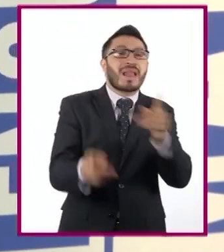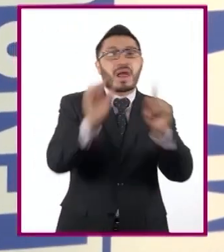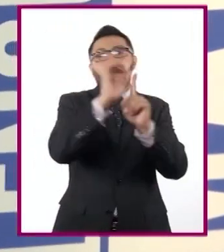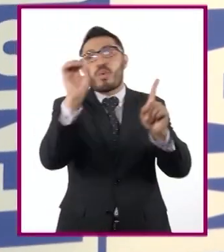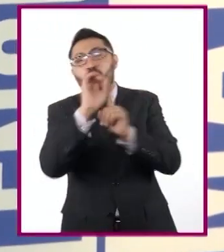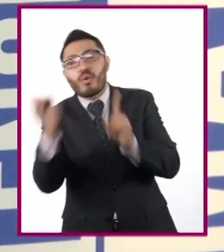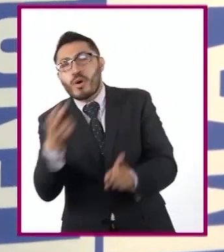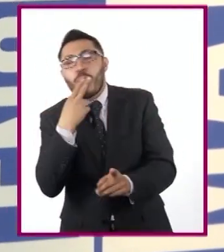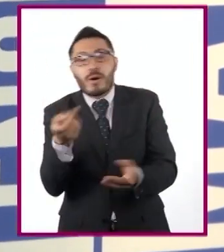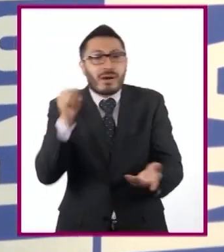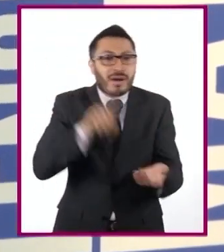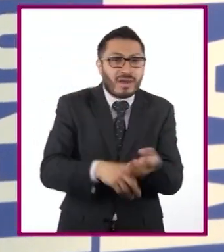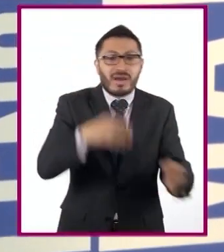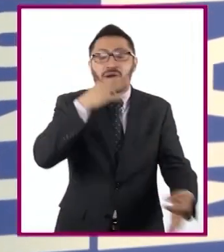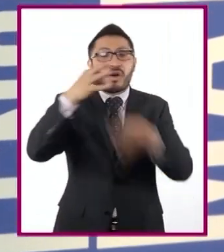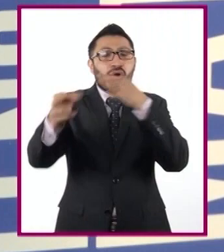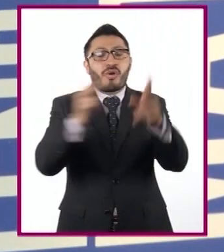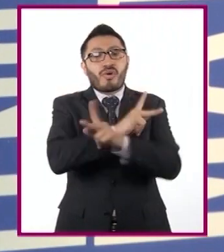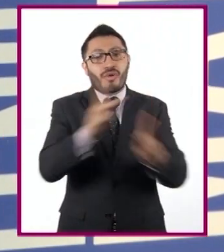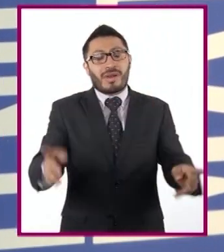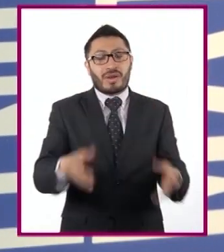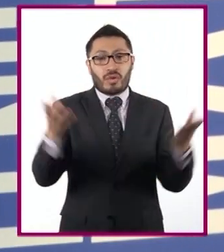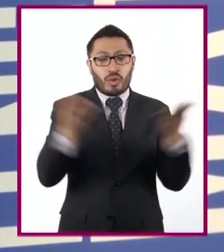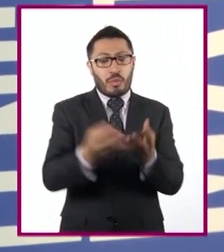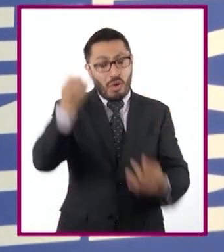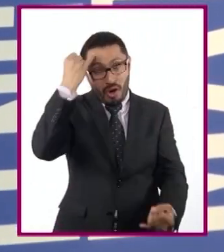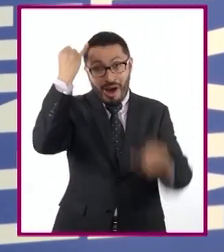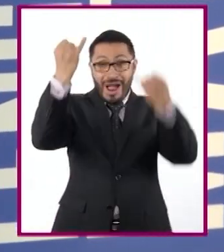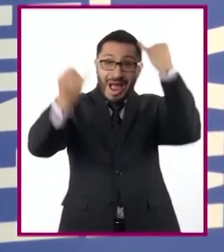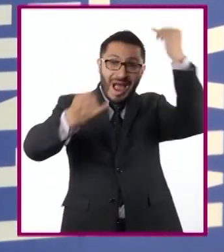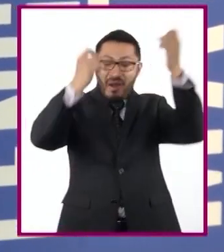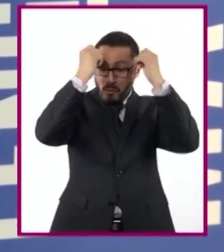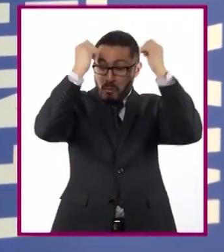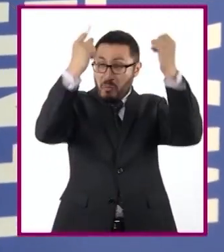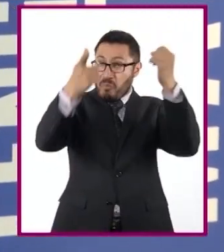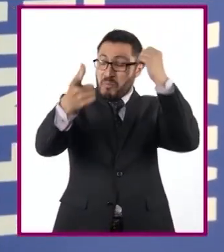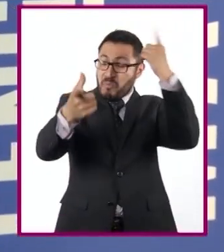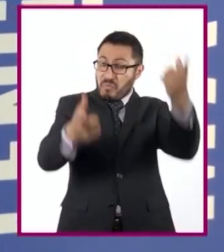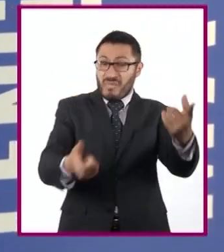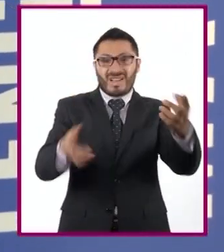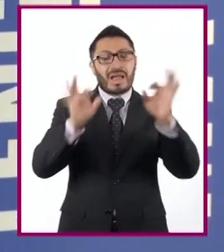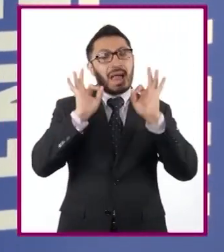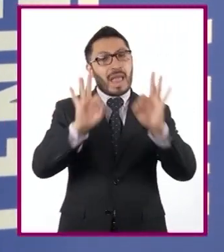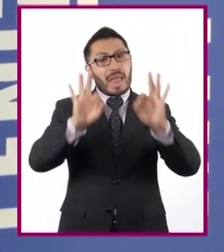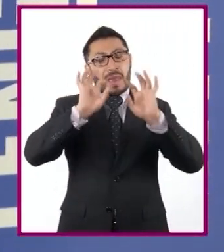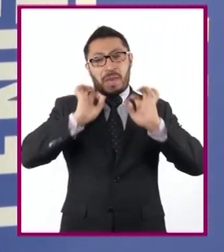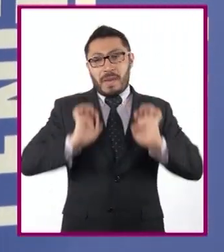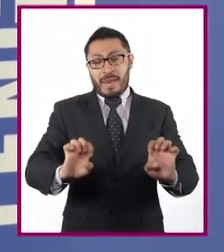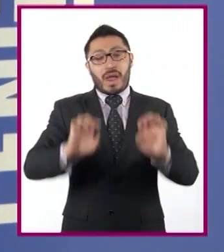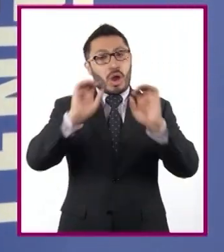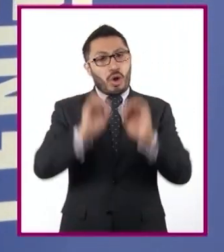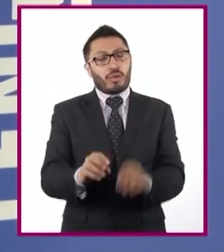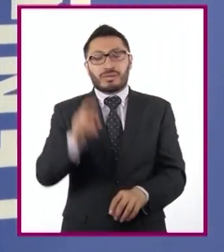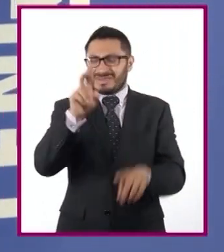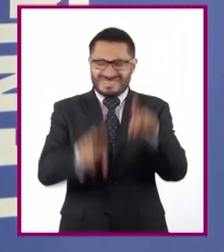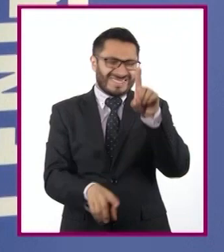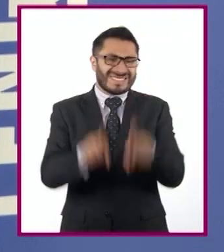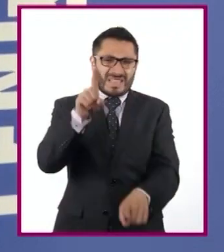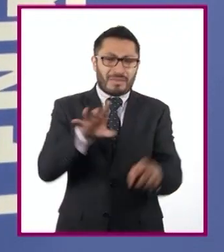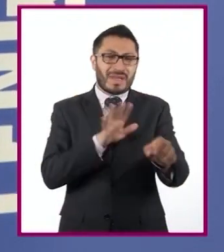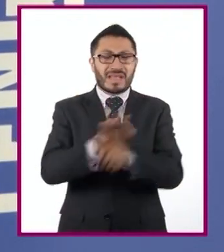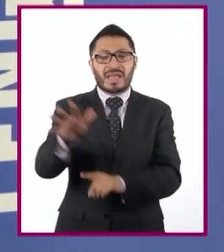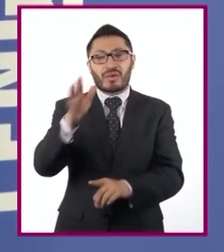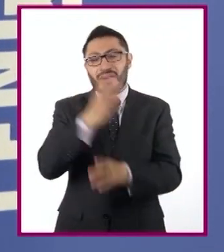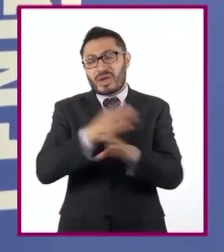se usan son trabajadas con creatividad, ingenio, formalidad o informalidad. Todo depende de lo que